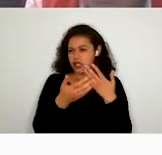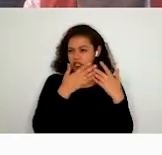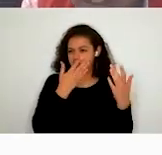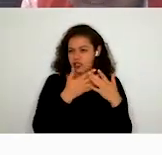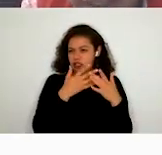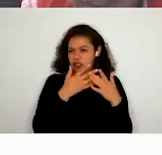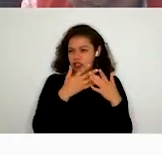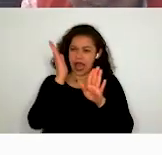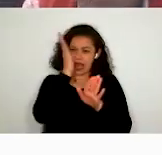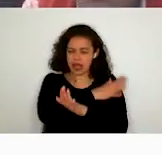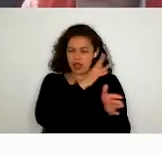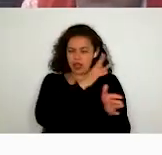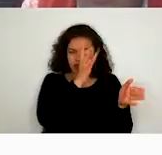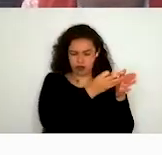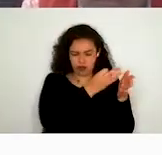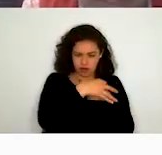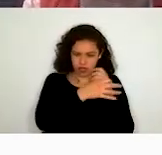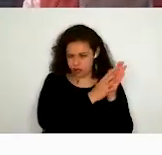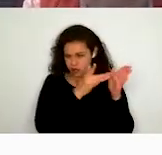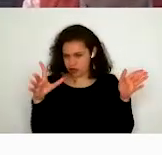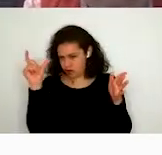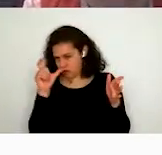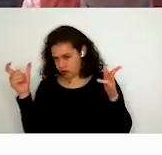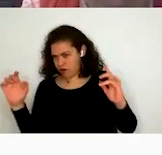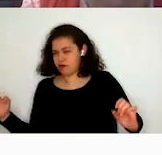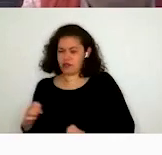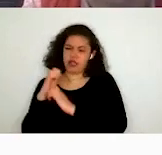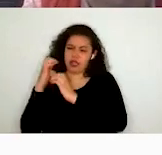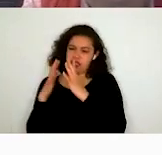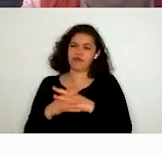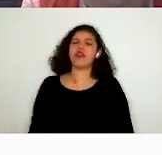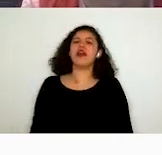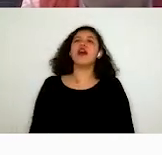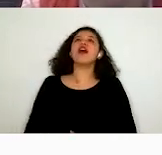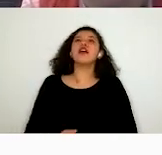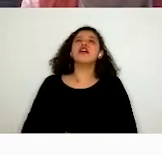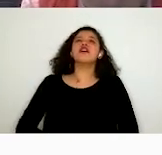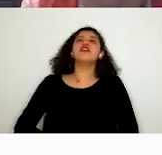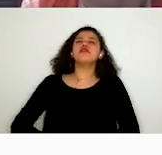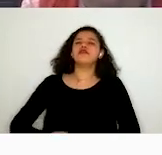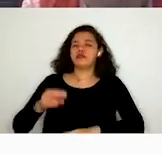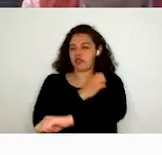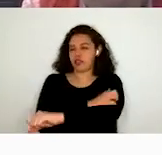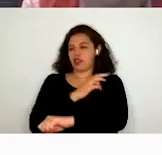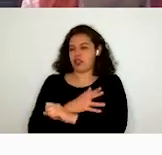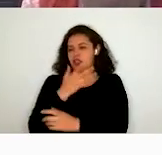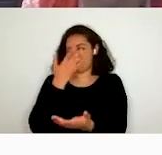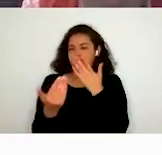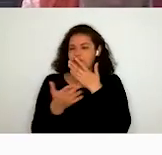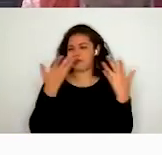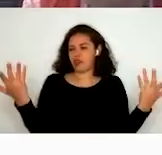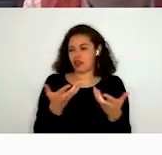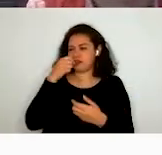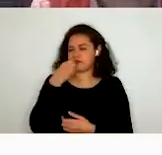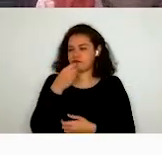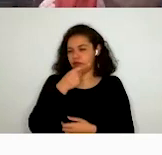en el durante y en el después de una emergencia. Coordinar que se lleven a cabo las acciones adecuadas en